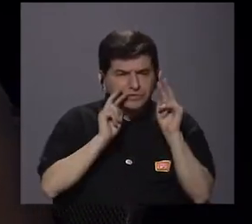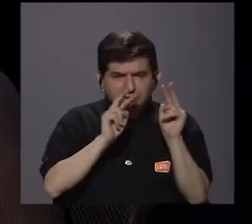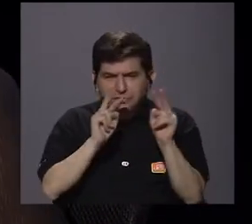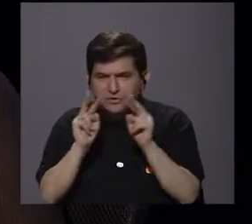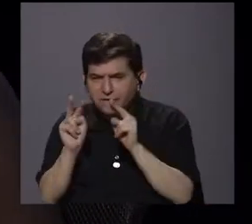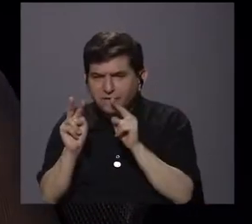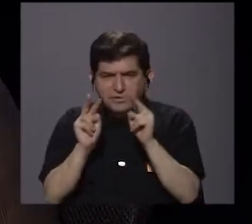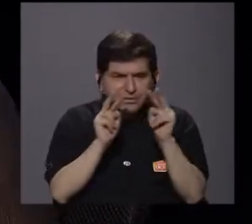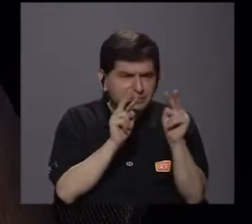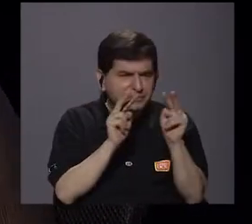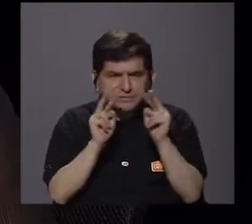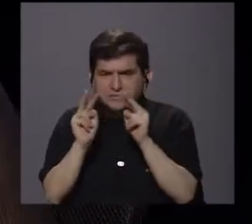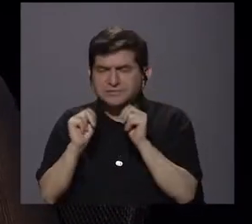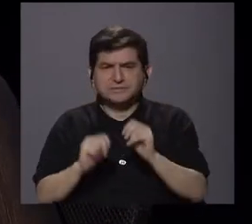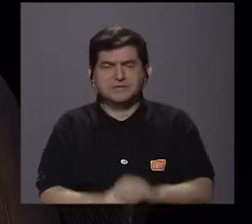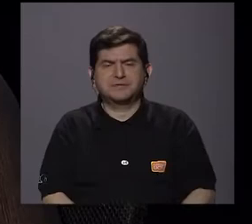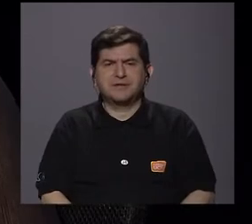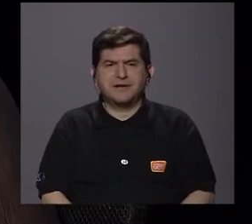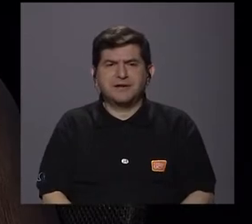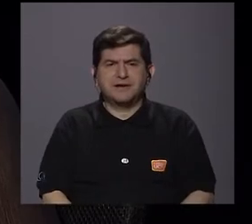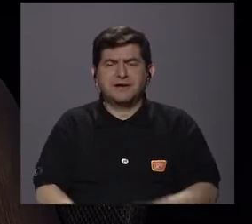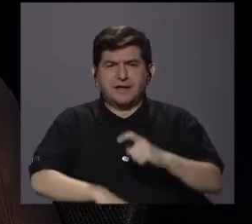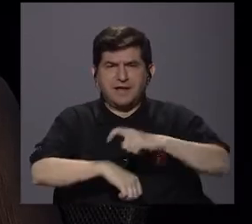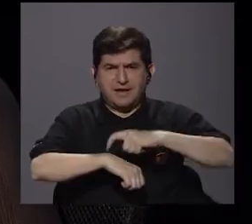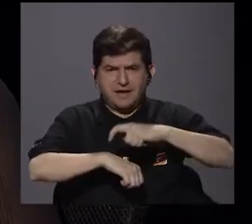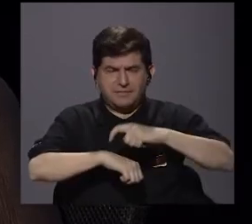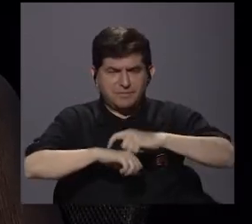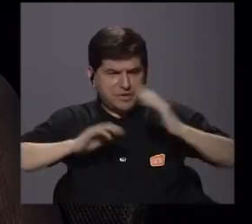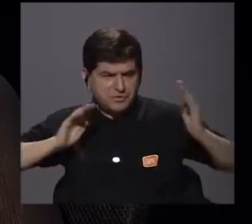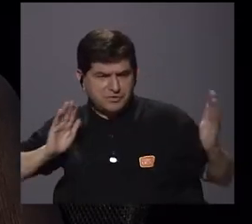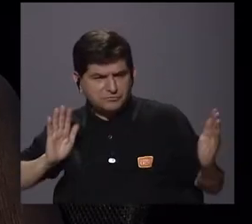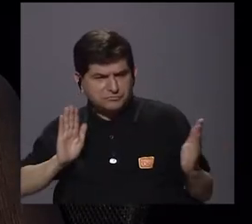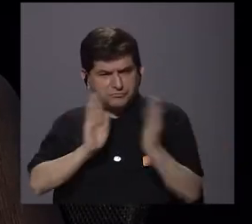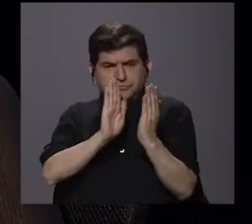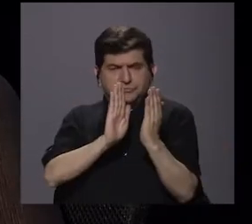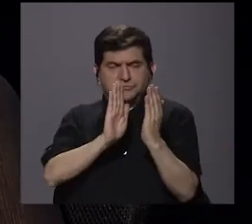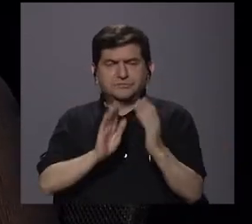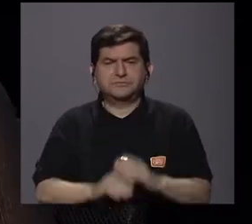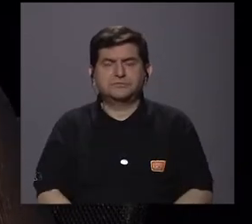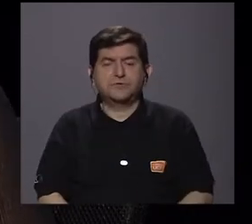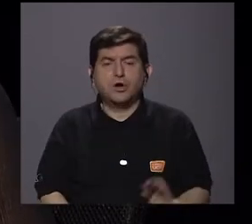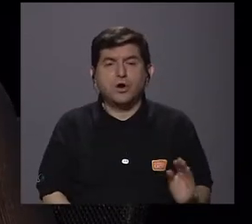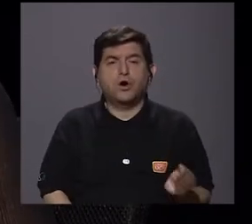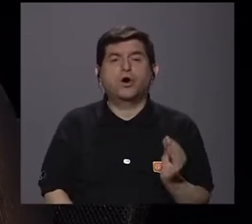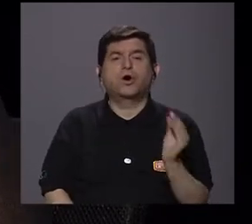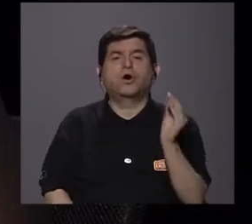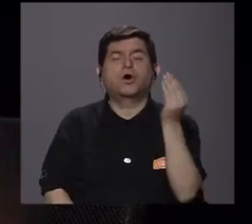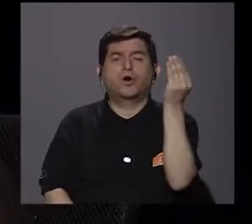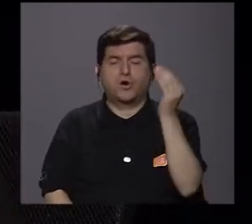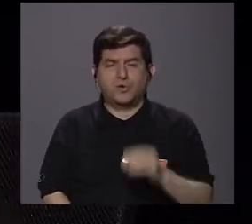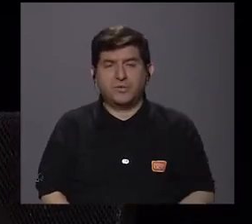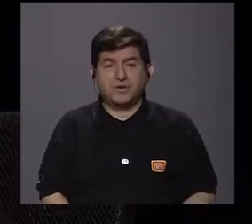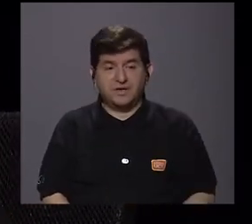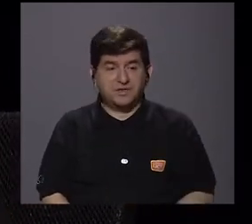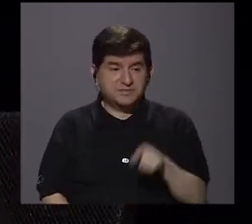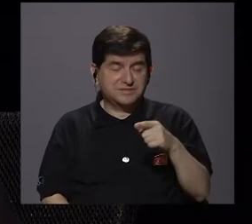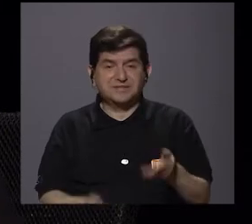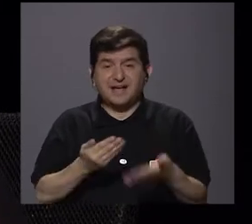eran los enfrentamientos que hay entre jóvenes